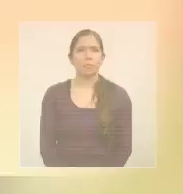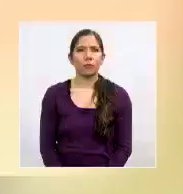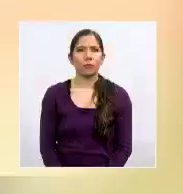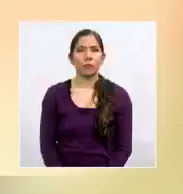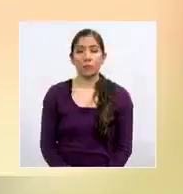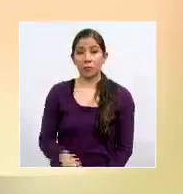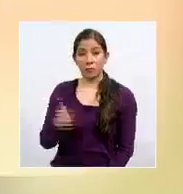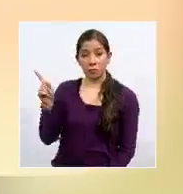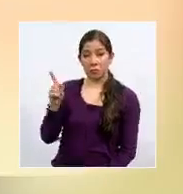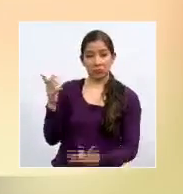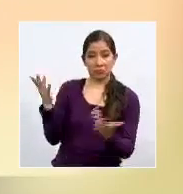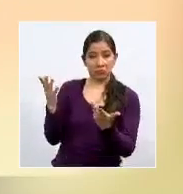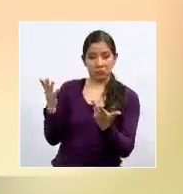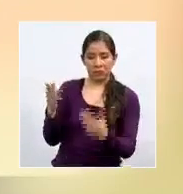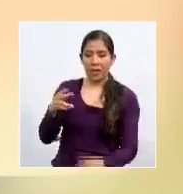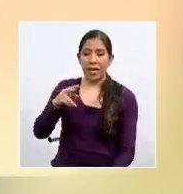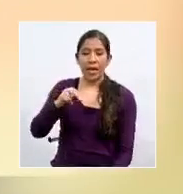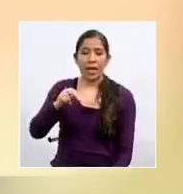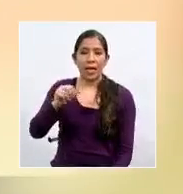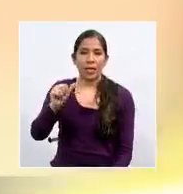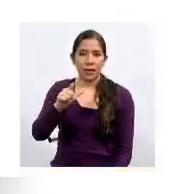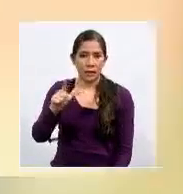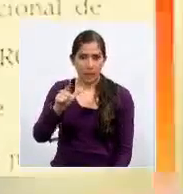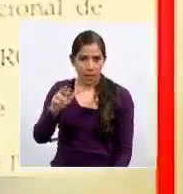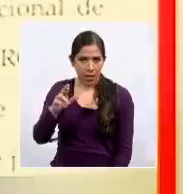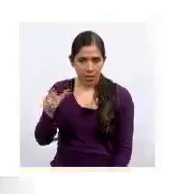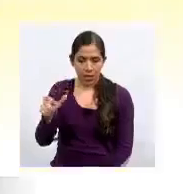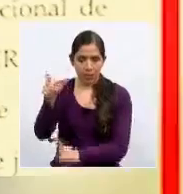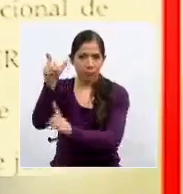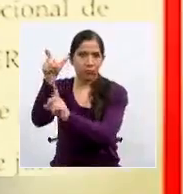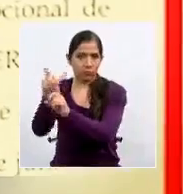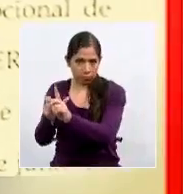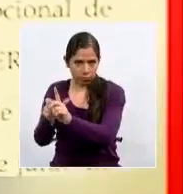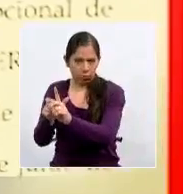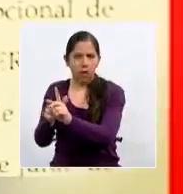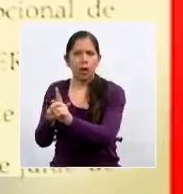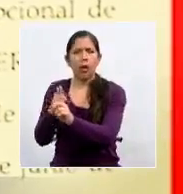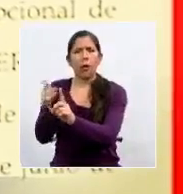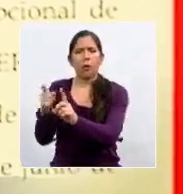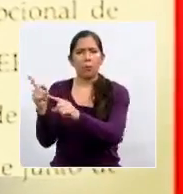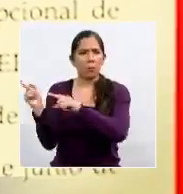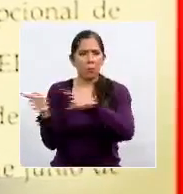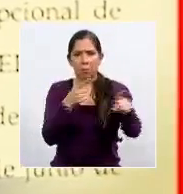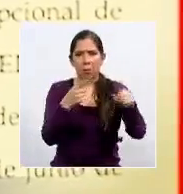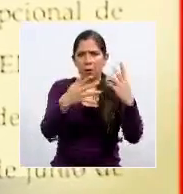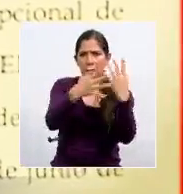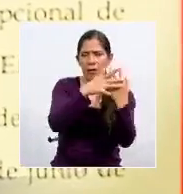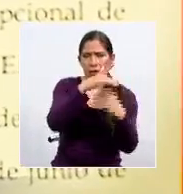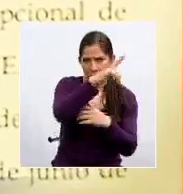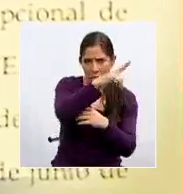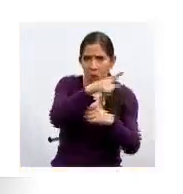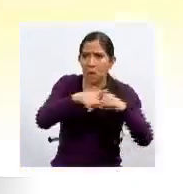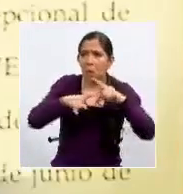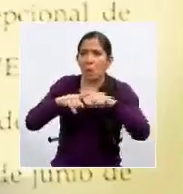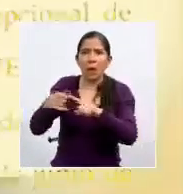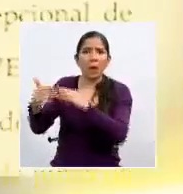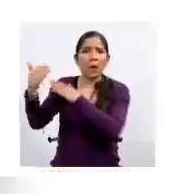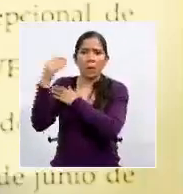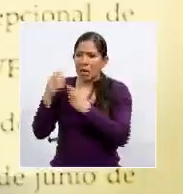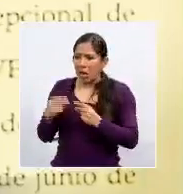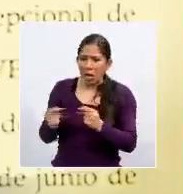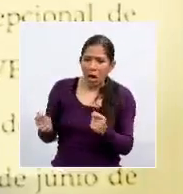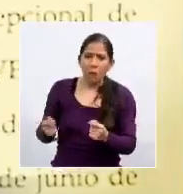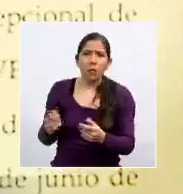Esta es la sentencia que jueces de Tribunal Séptimo, en tiempo récord, favorecieron con una acción de libertad a favor de Misael